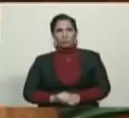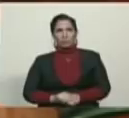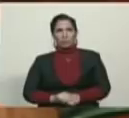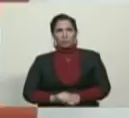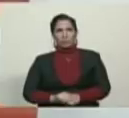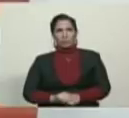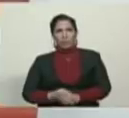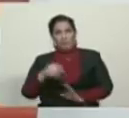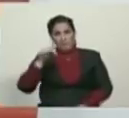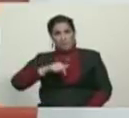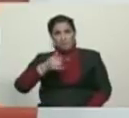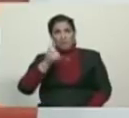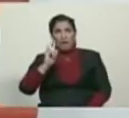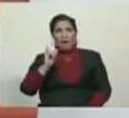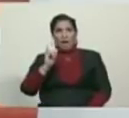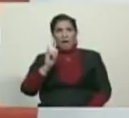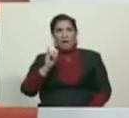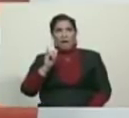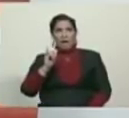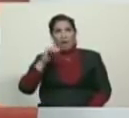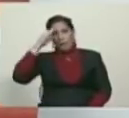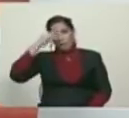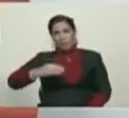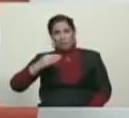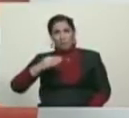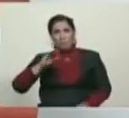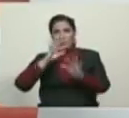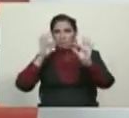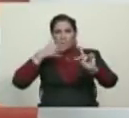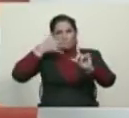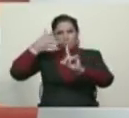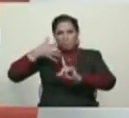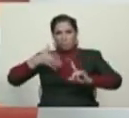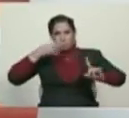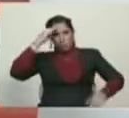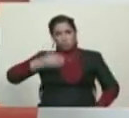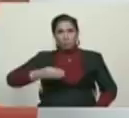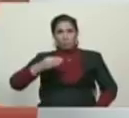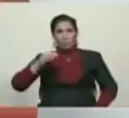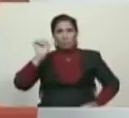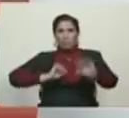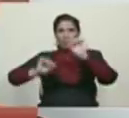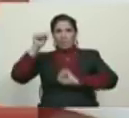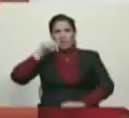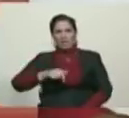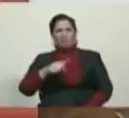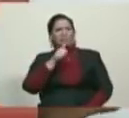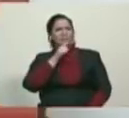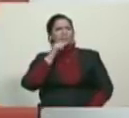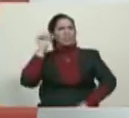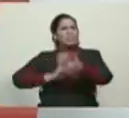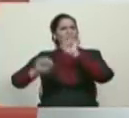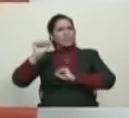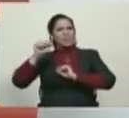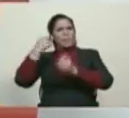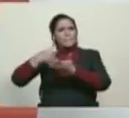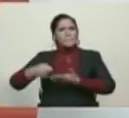en Chile. Hasta las academias militares que forman los soldados que van a defender la patria. ¿A quién van a defender? ¿A qué le pagó la